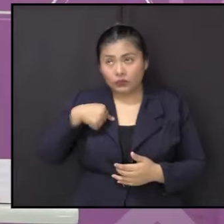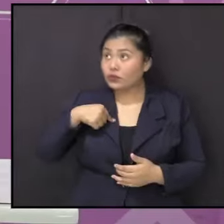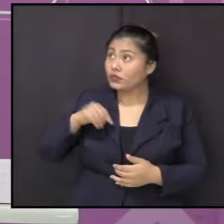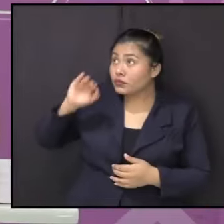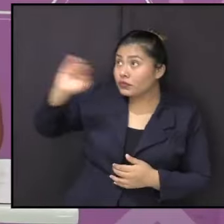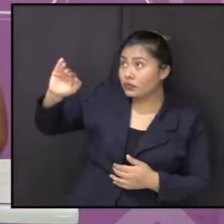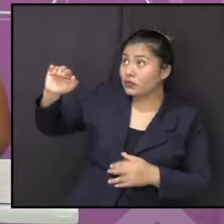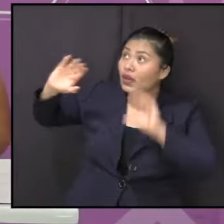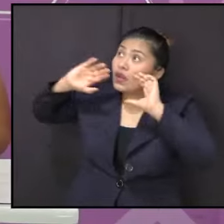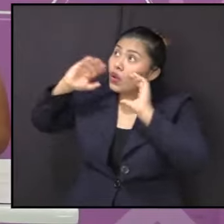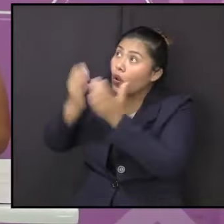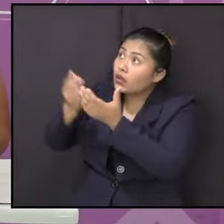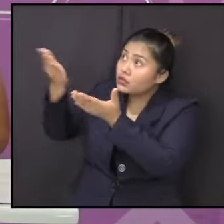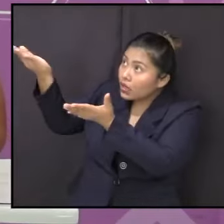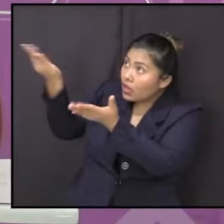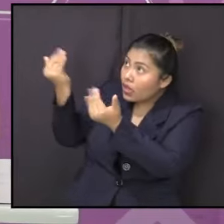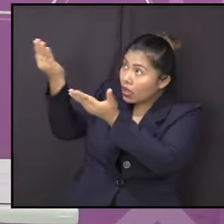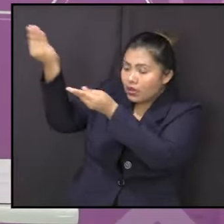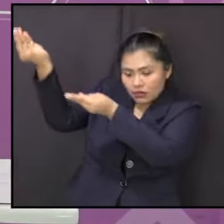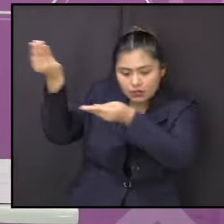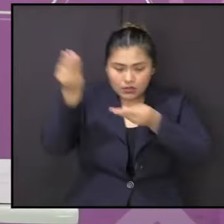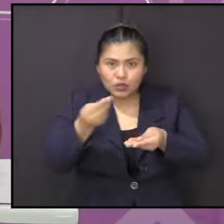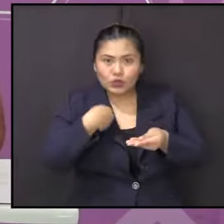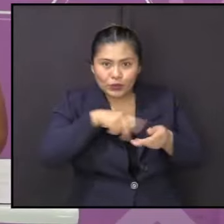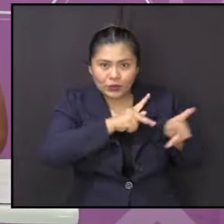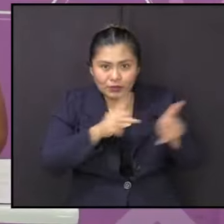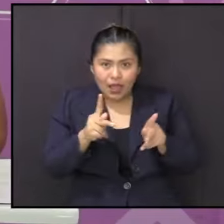¿cuál es la labor de un legislador? Bueno, pues